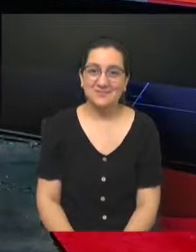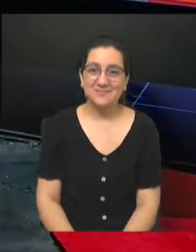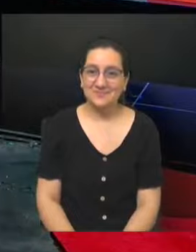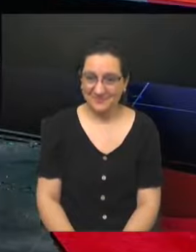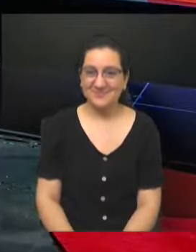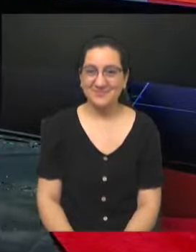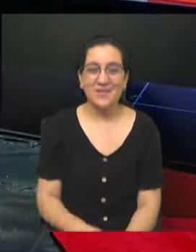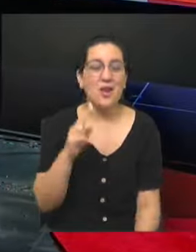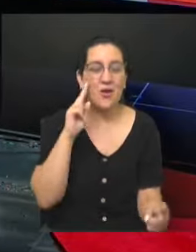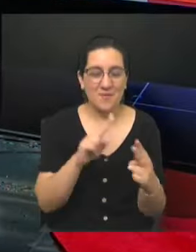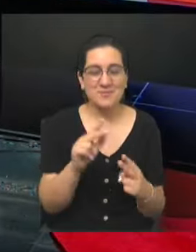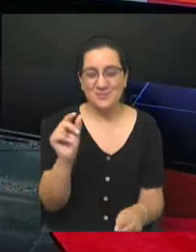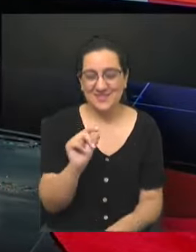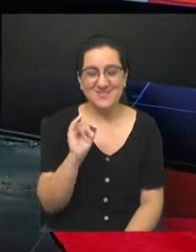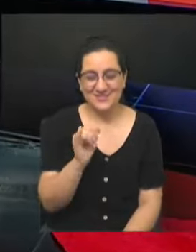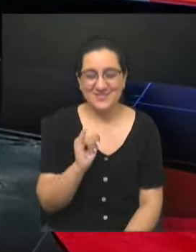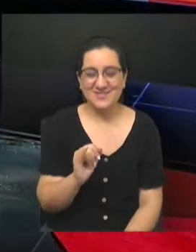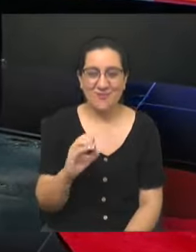Dale, nos vemos en un ratito. Pues.